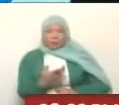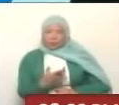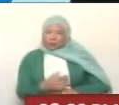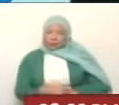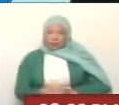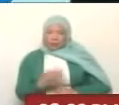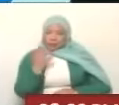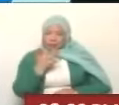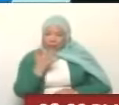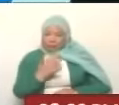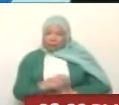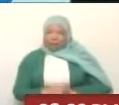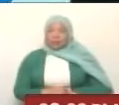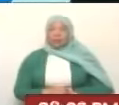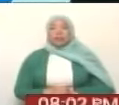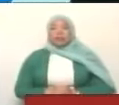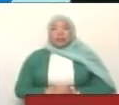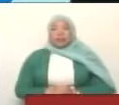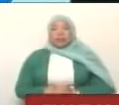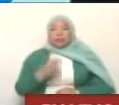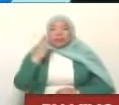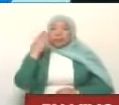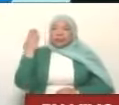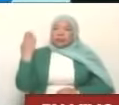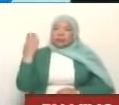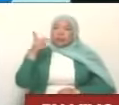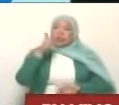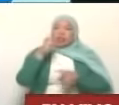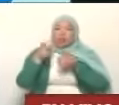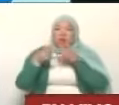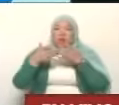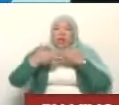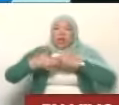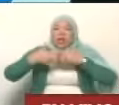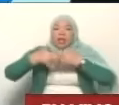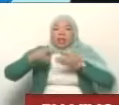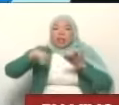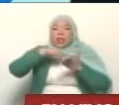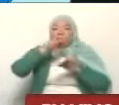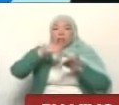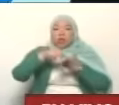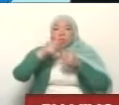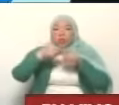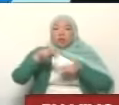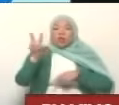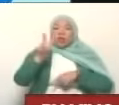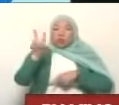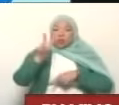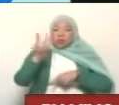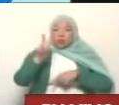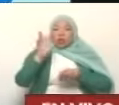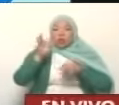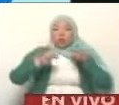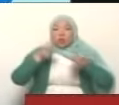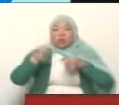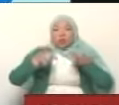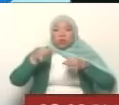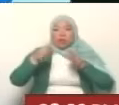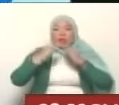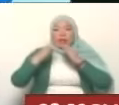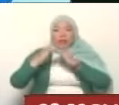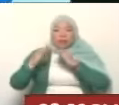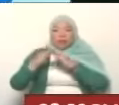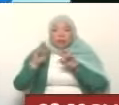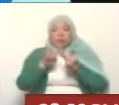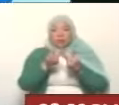encuesta tipificada socialmente, ¿no? Ajá. Cobertura en la totalidad de entidades de Venezuela, efectuadas en viviendas, es esta